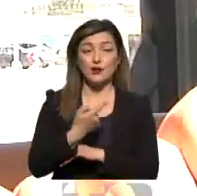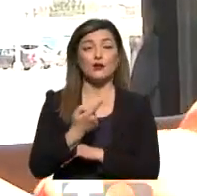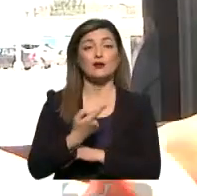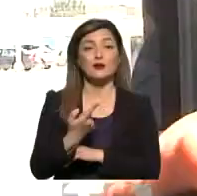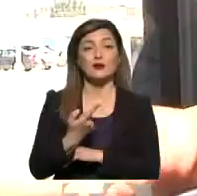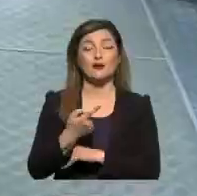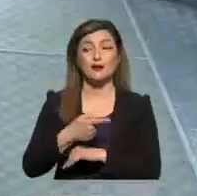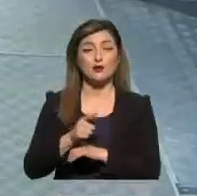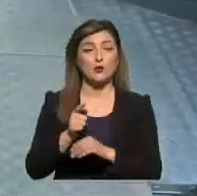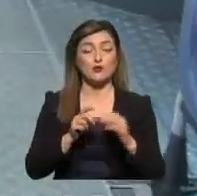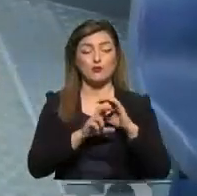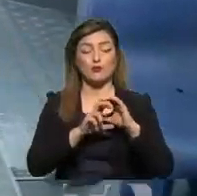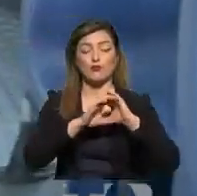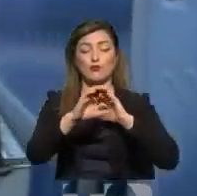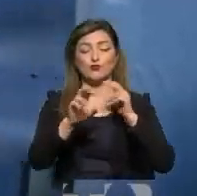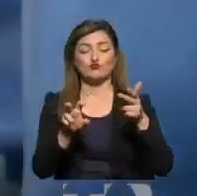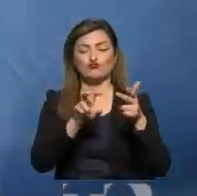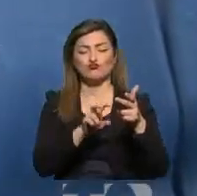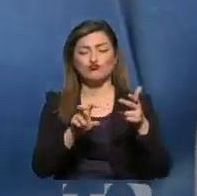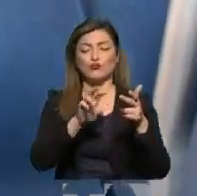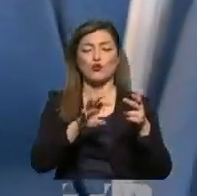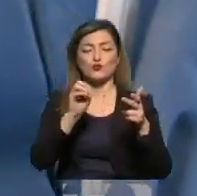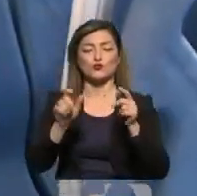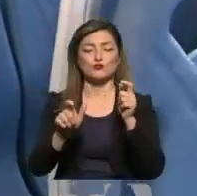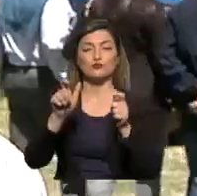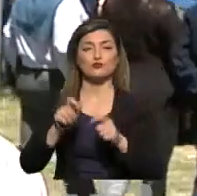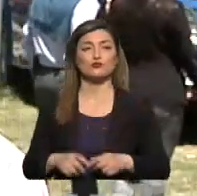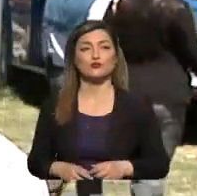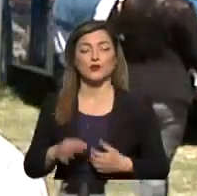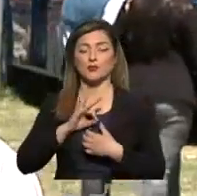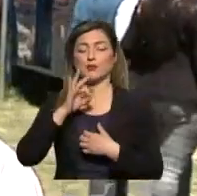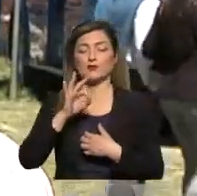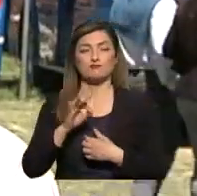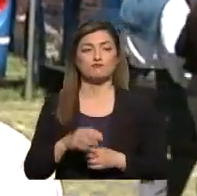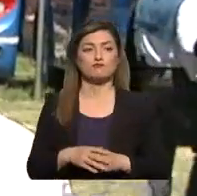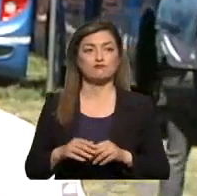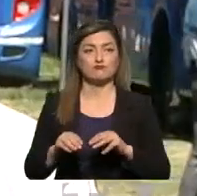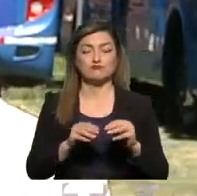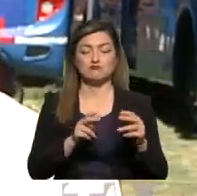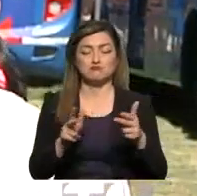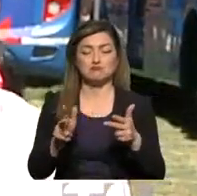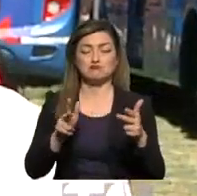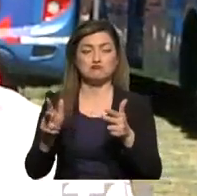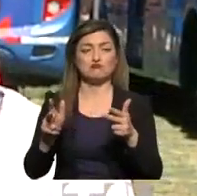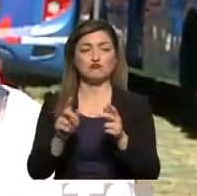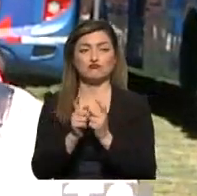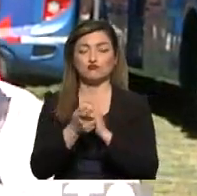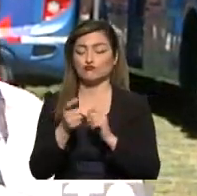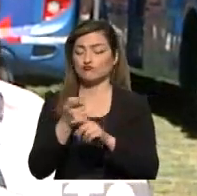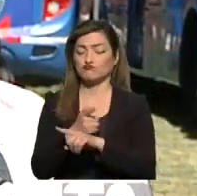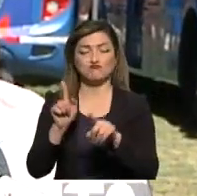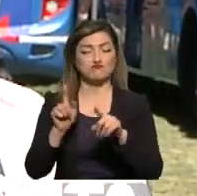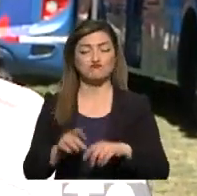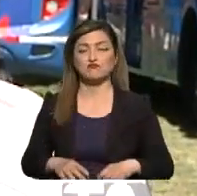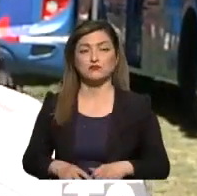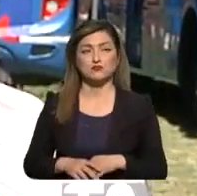cada unidad transporta a alrededor de 400 pasajeros para volar con movilidad misma el cambio es otro igual